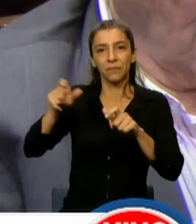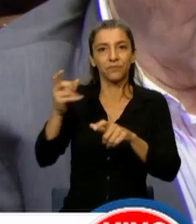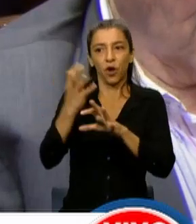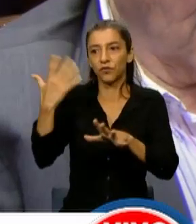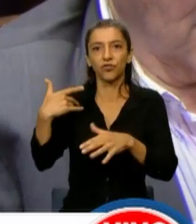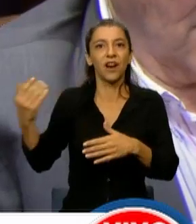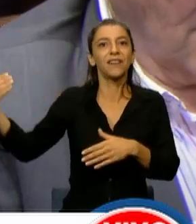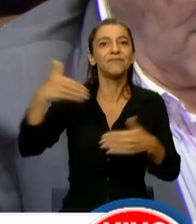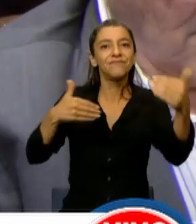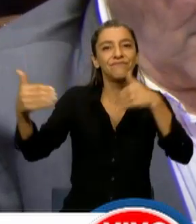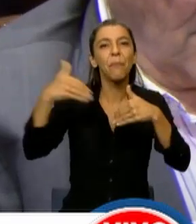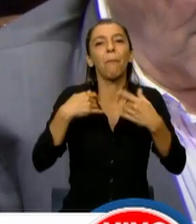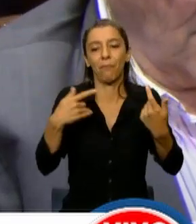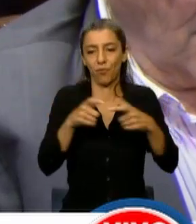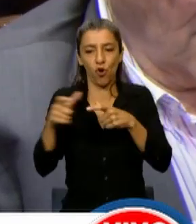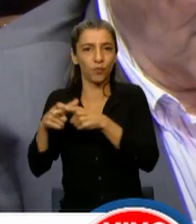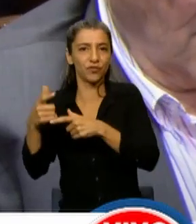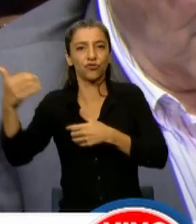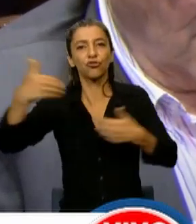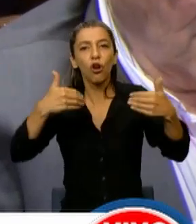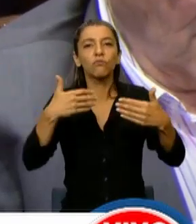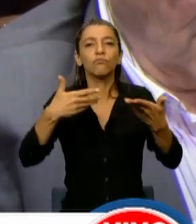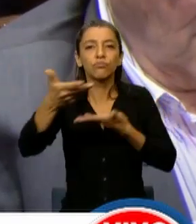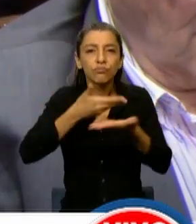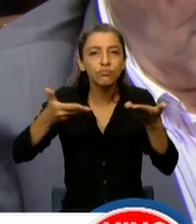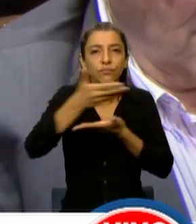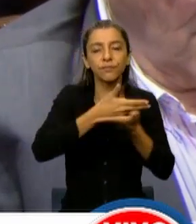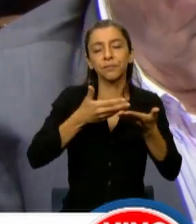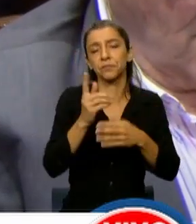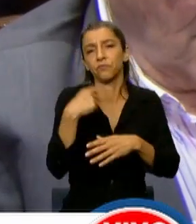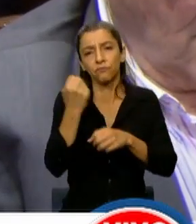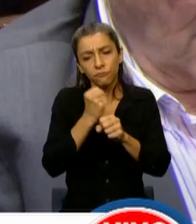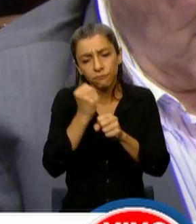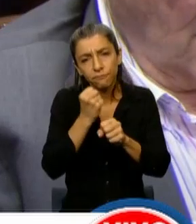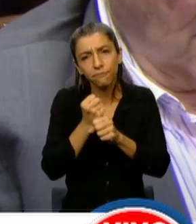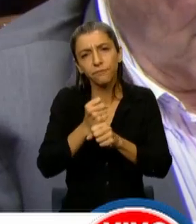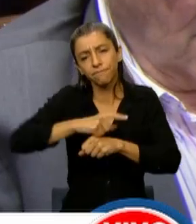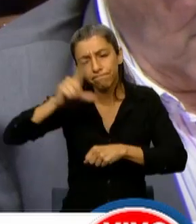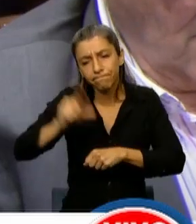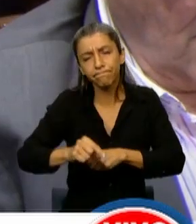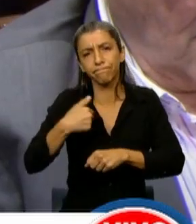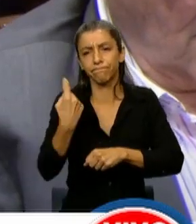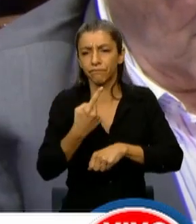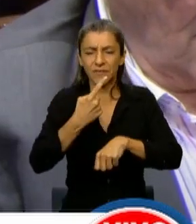las comisiones. Hemos hecho un trabajo intenso, participamos